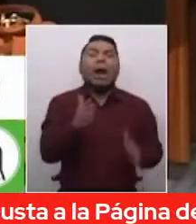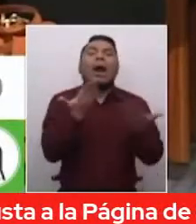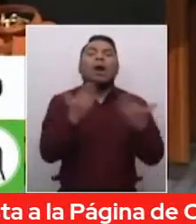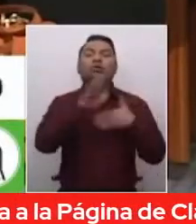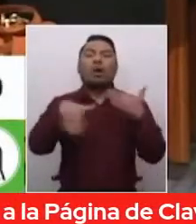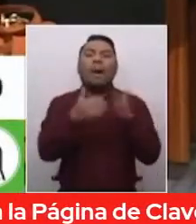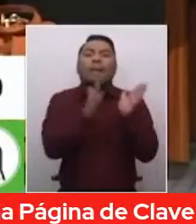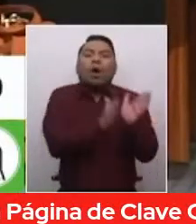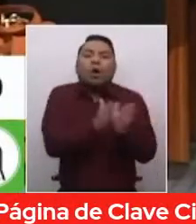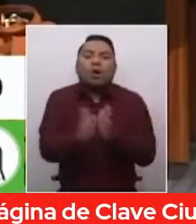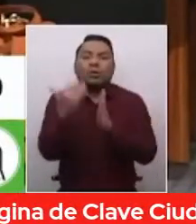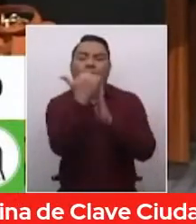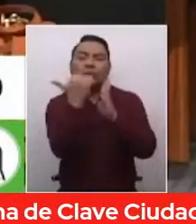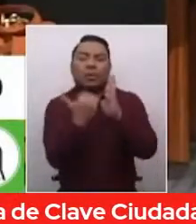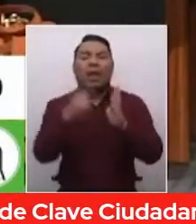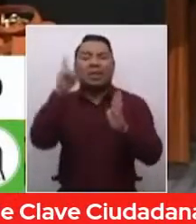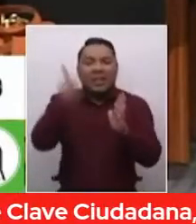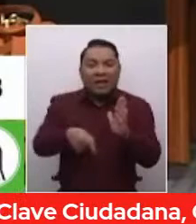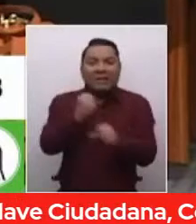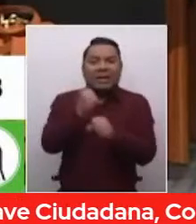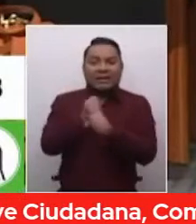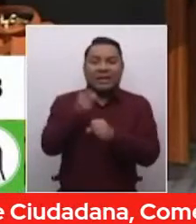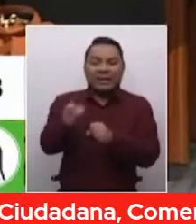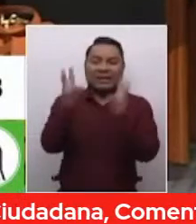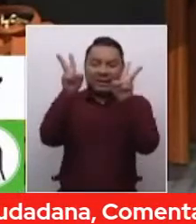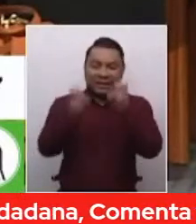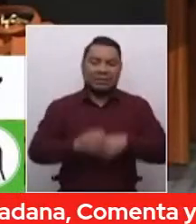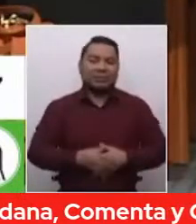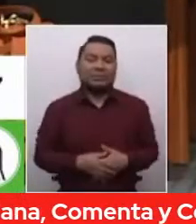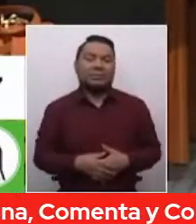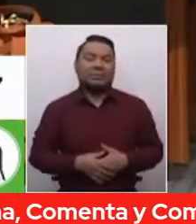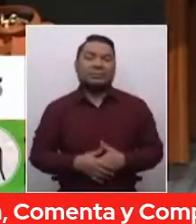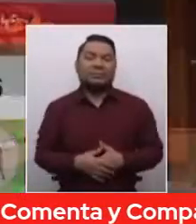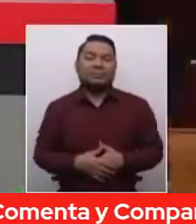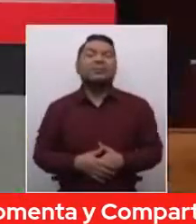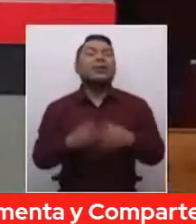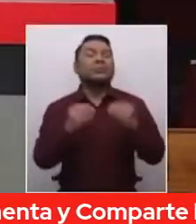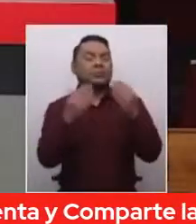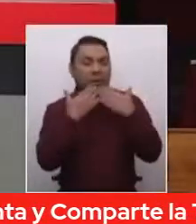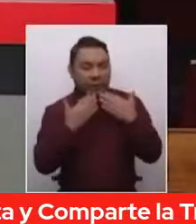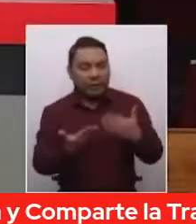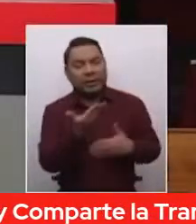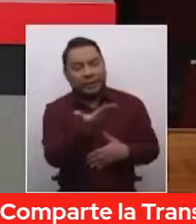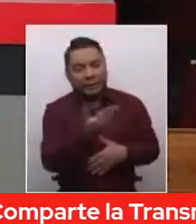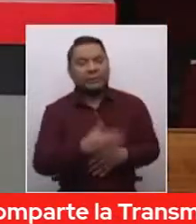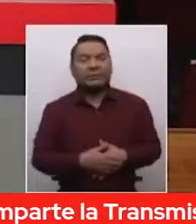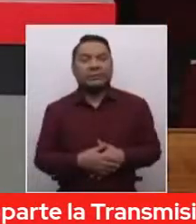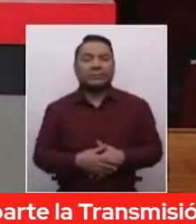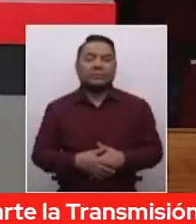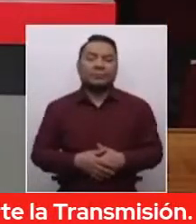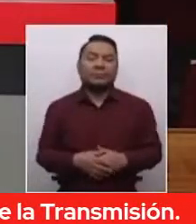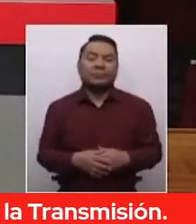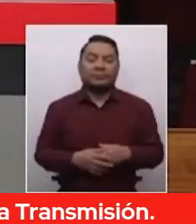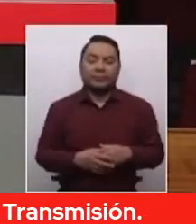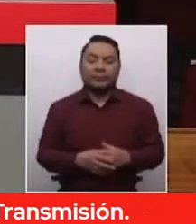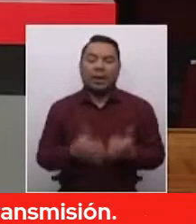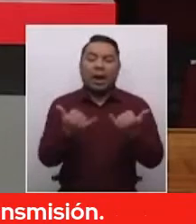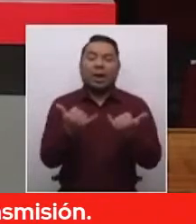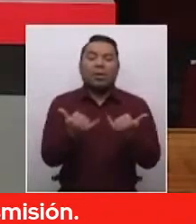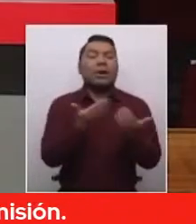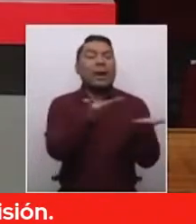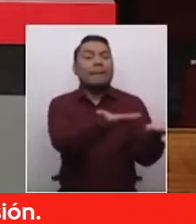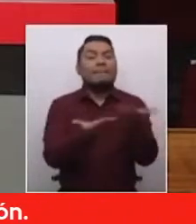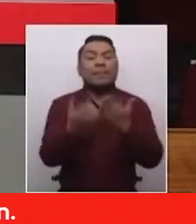tenemos que interactuar en este caso, ¿no? Muchas gracias, candidata León. Ahora invitamos